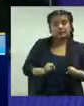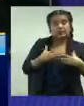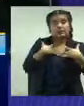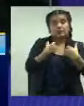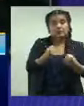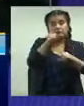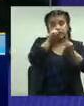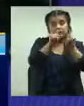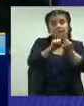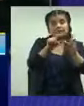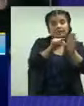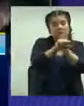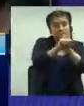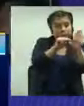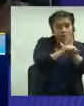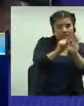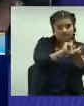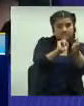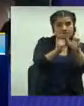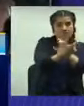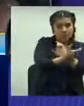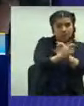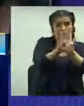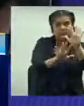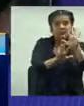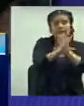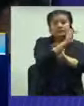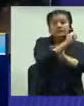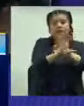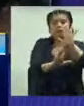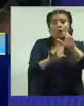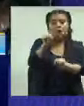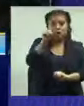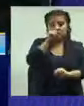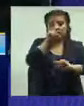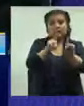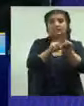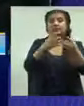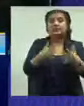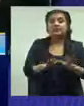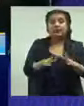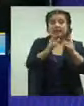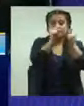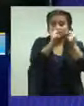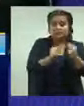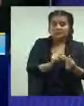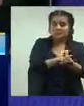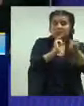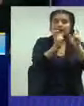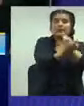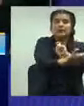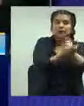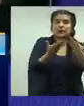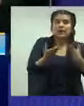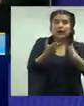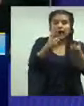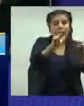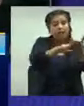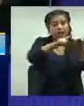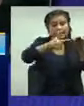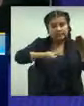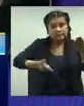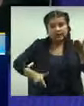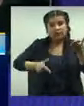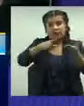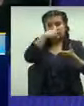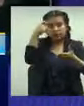trasladó personal a 011, pero de igual forma ese recurso financiero debió de haberse pasado a la nómina lo